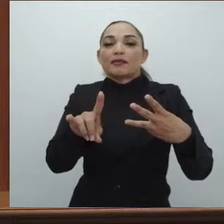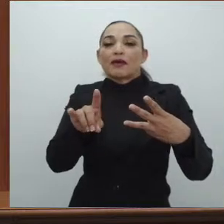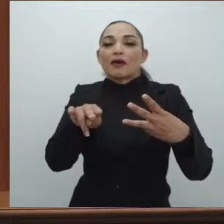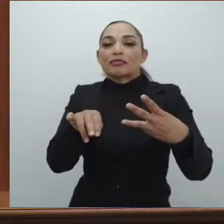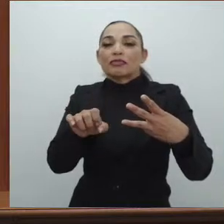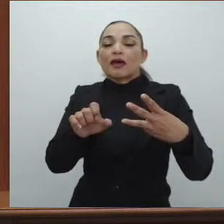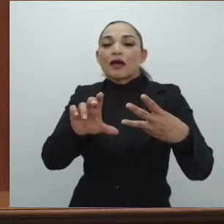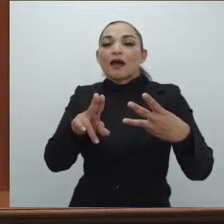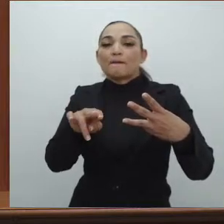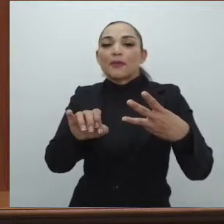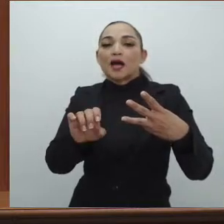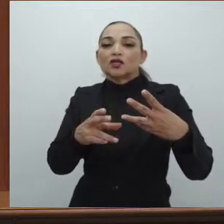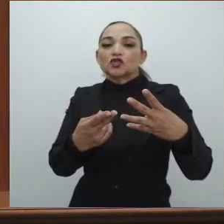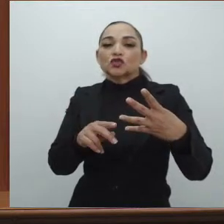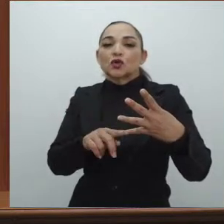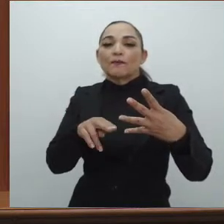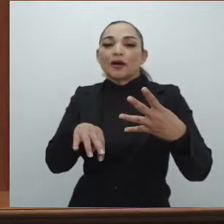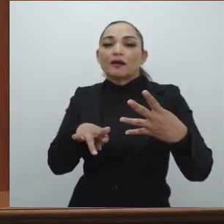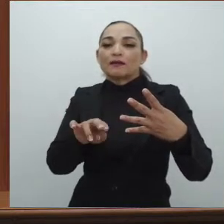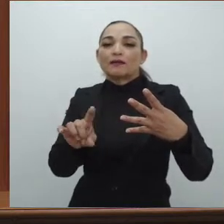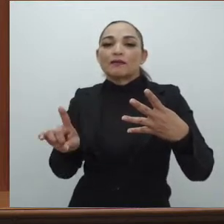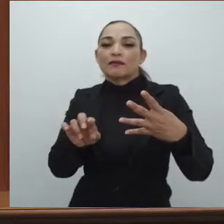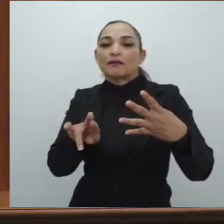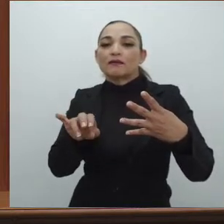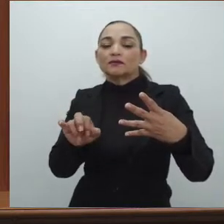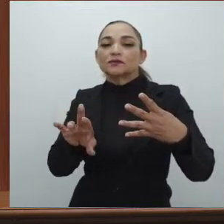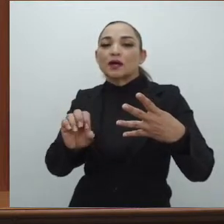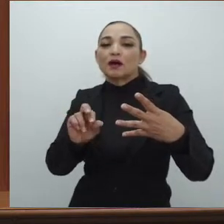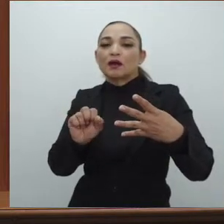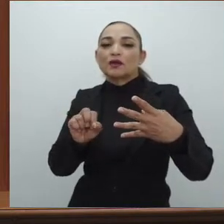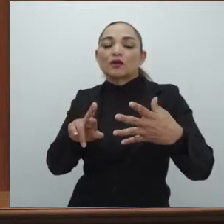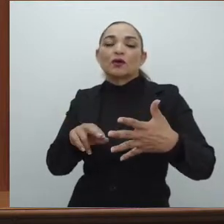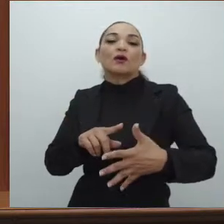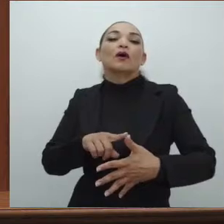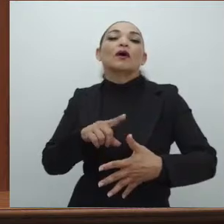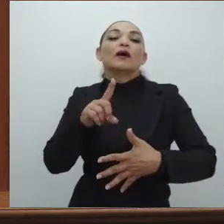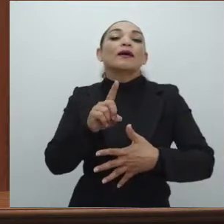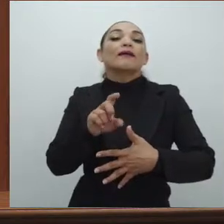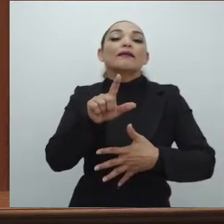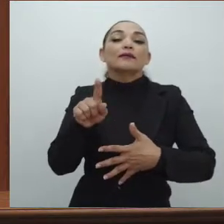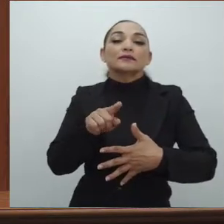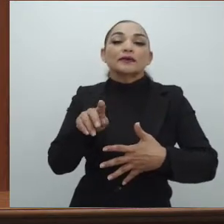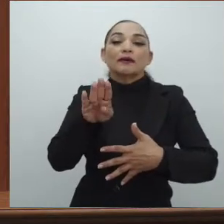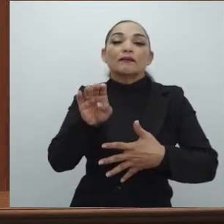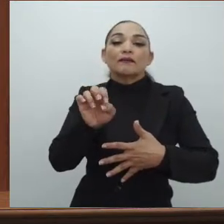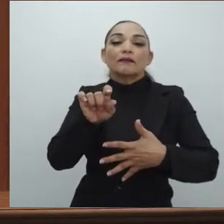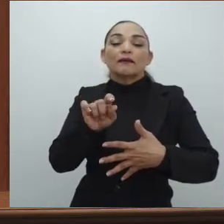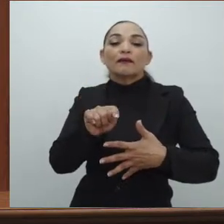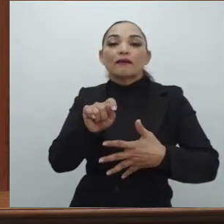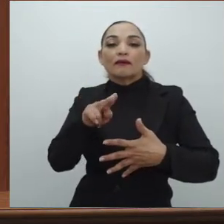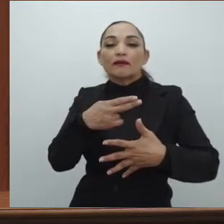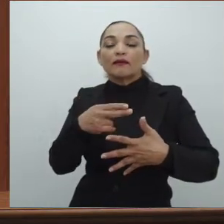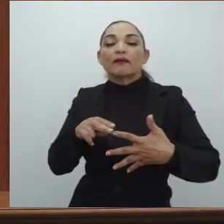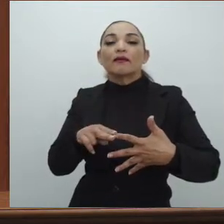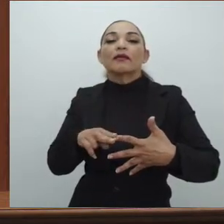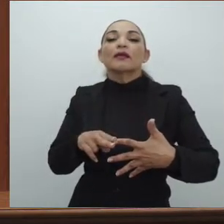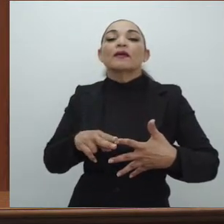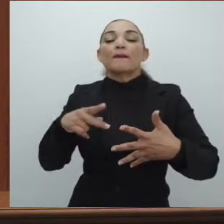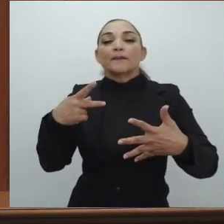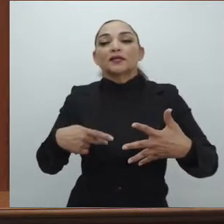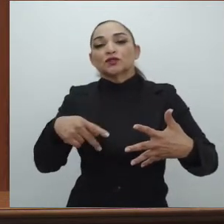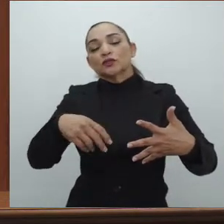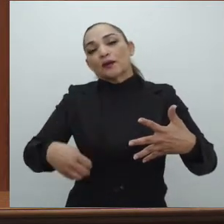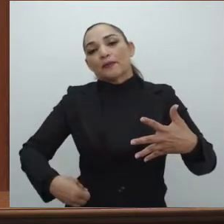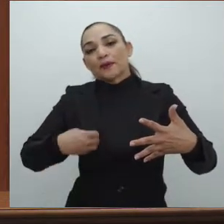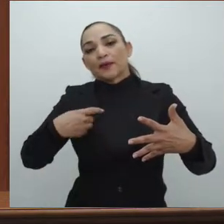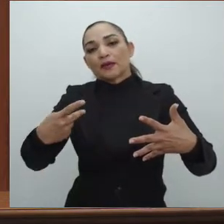Millán, diputada María del Rosario Osuna Gutiérrez, diputada Elizabeth Chía Galaviz y ciudadana sinaloense, ciudadana